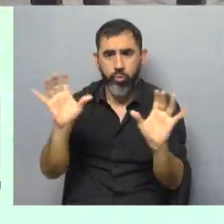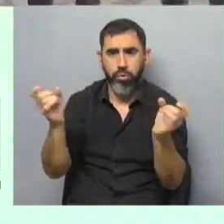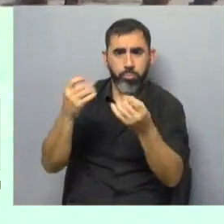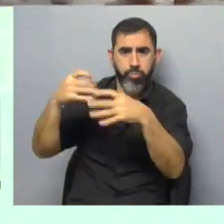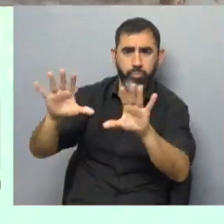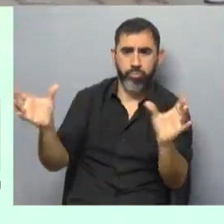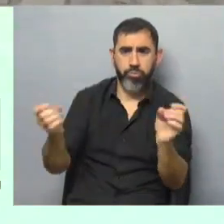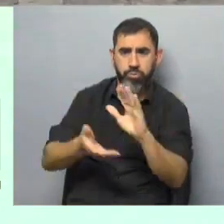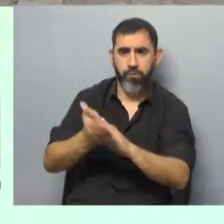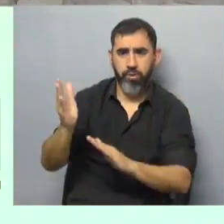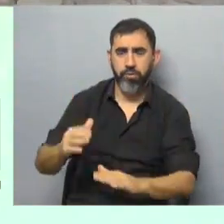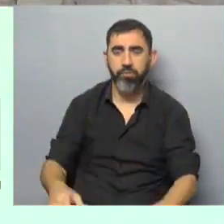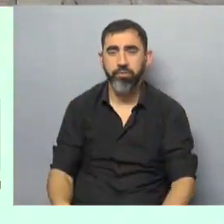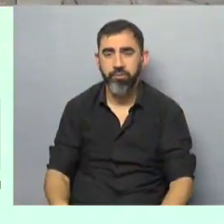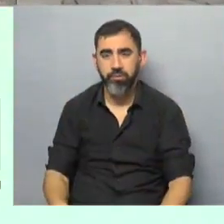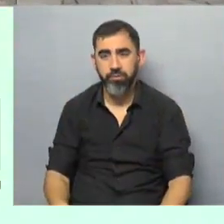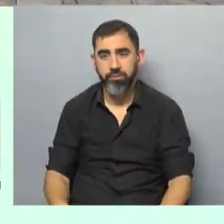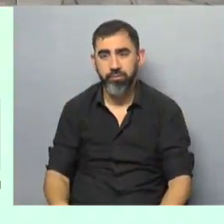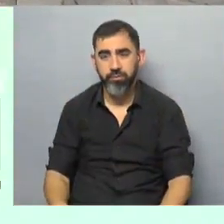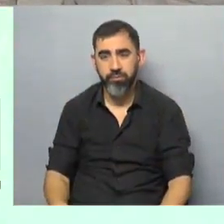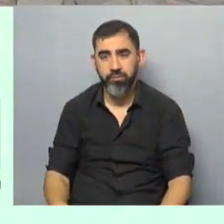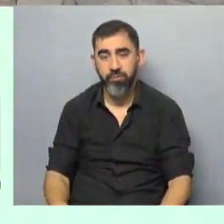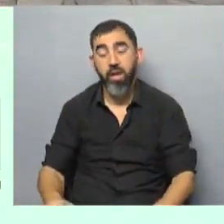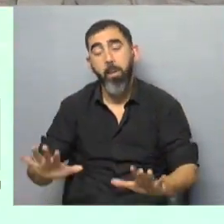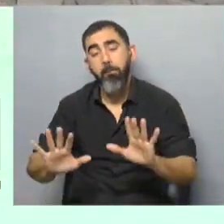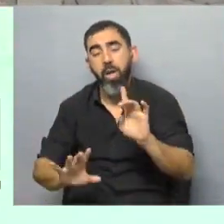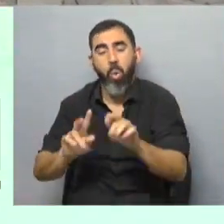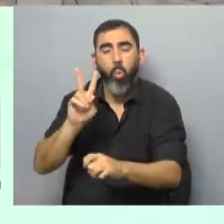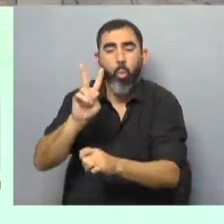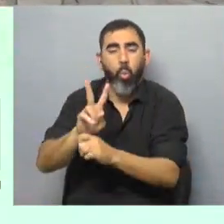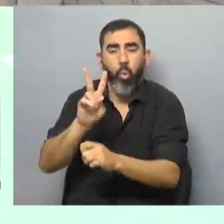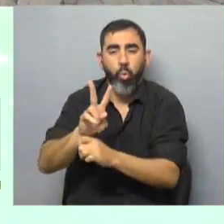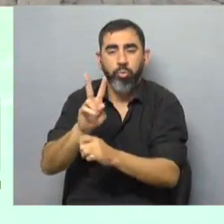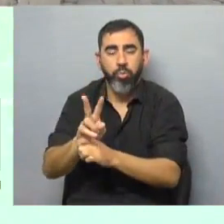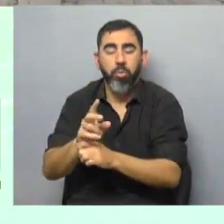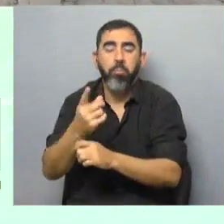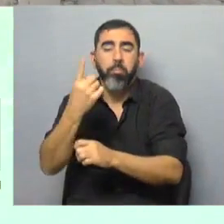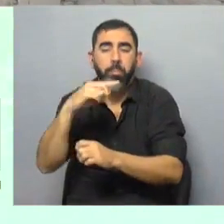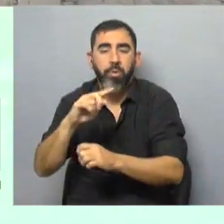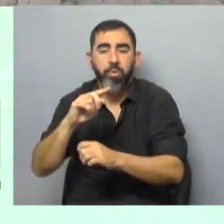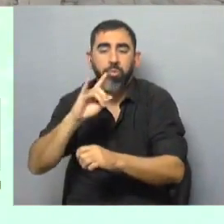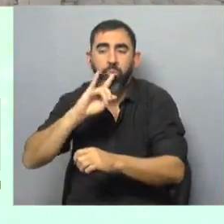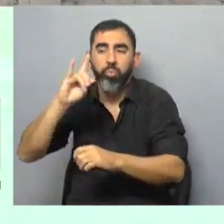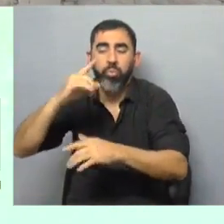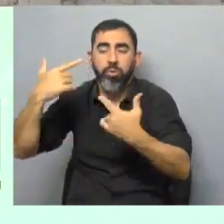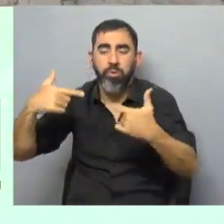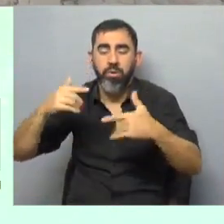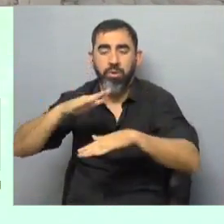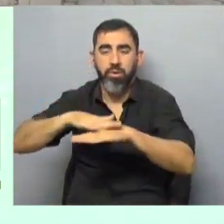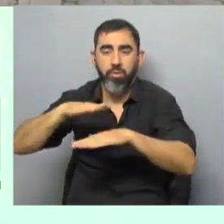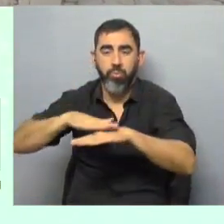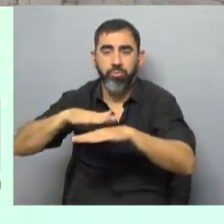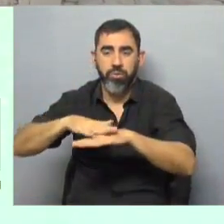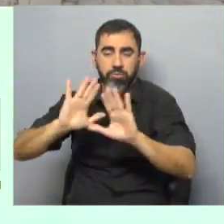el espacio. Creo que no. Capaz que hacemos algún control, pero se encarga básicamente la intendencia de la siguiente